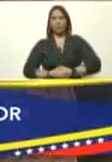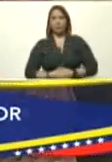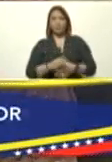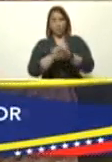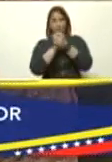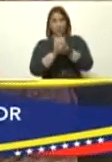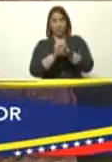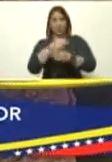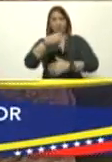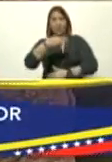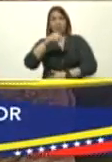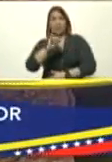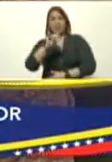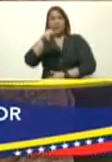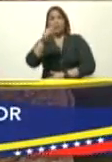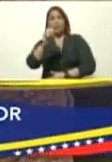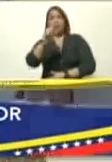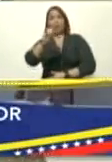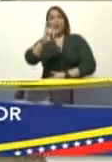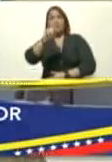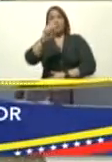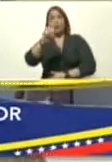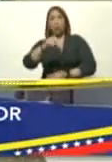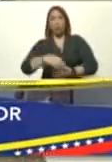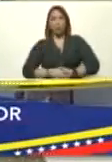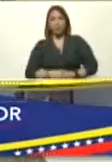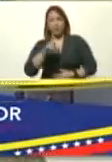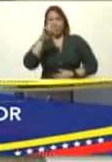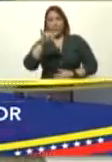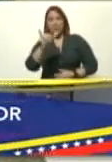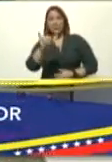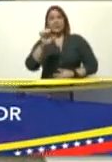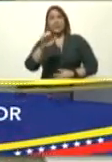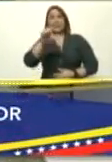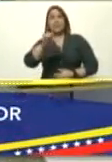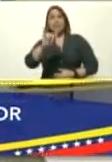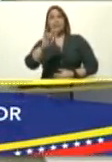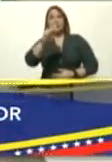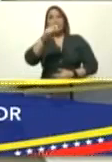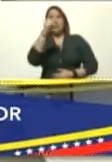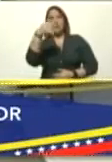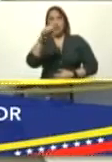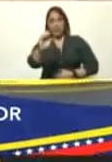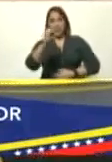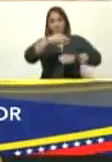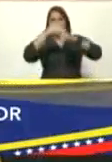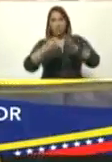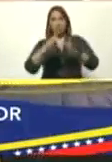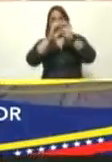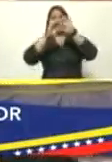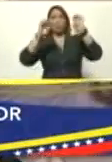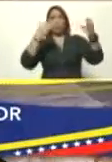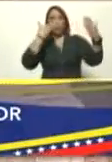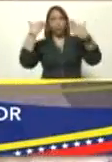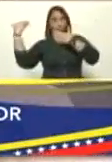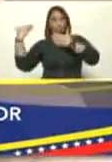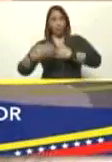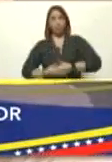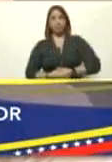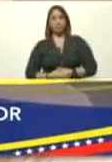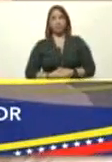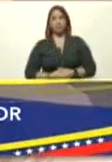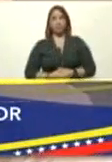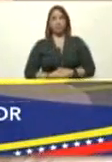compañero Hipólito. Está Yelixe la Avanzadora, ministra de